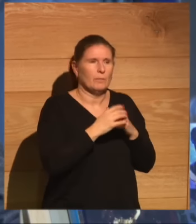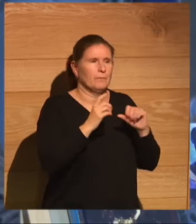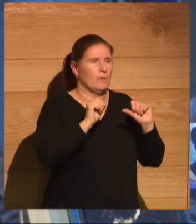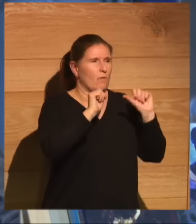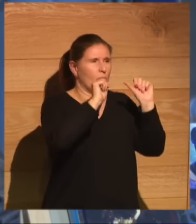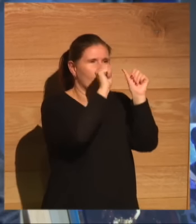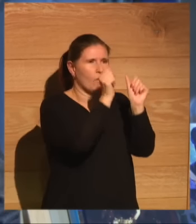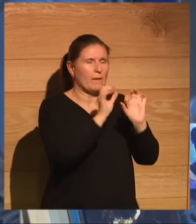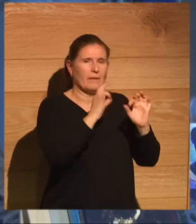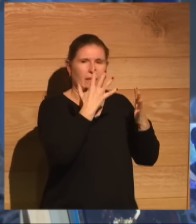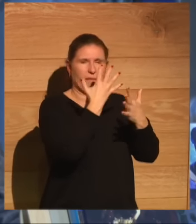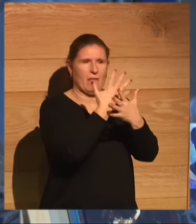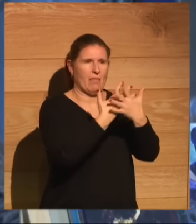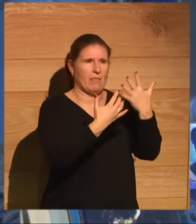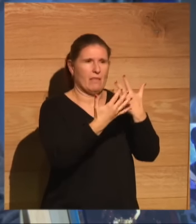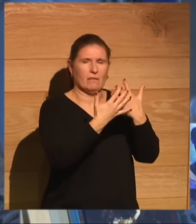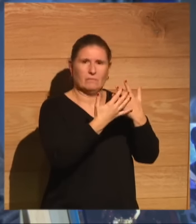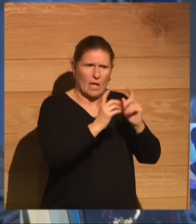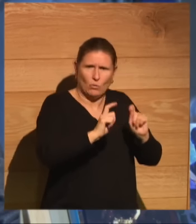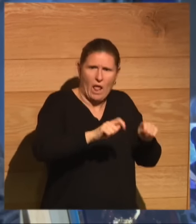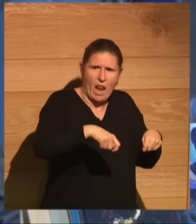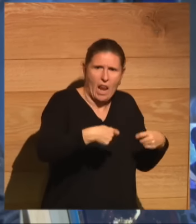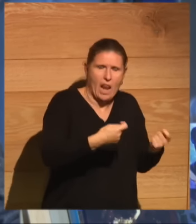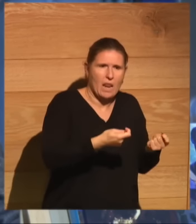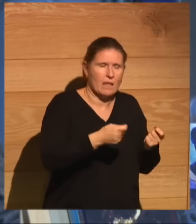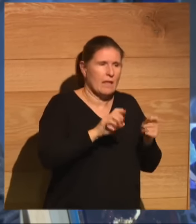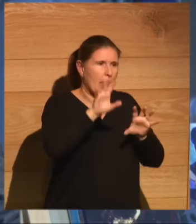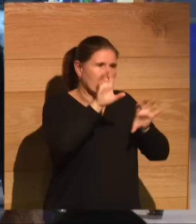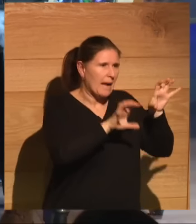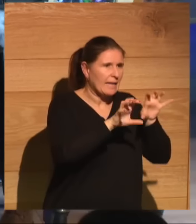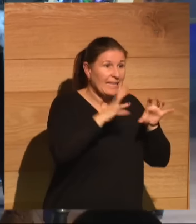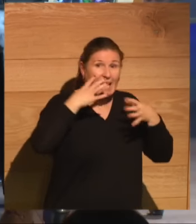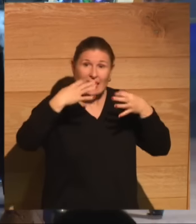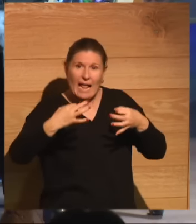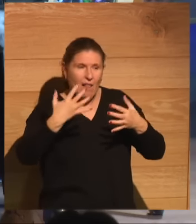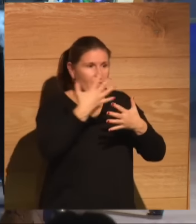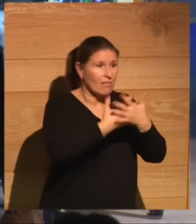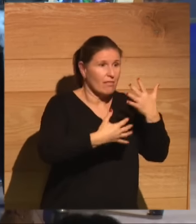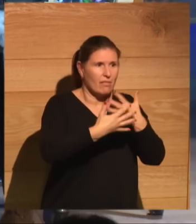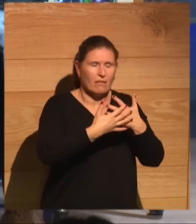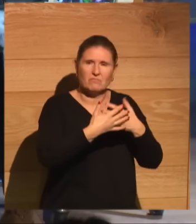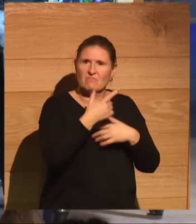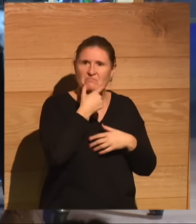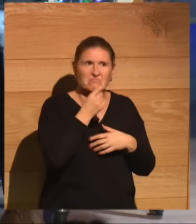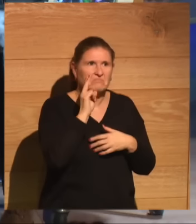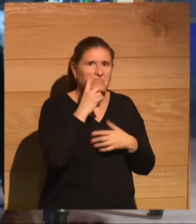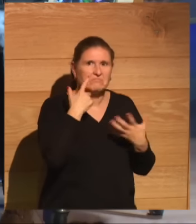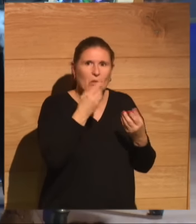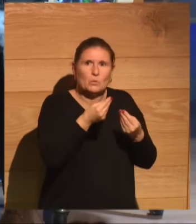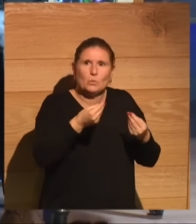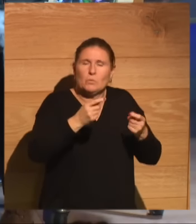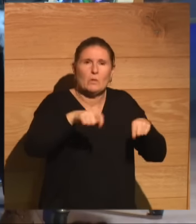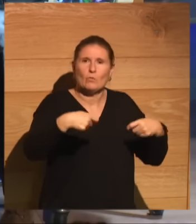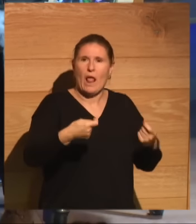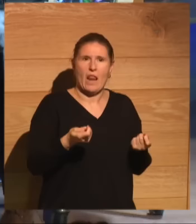mezclar con tanta naturalidad la maqueta con la realidad, que después veremos que se convierte... Es loquísimo, ¿no? La maqueta,